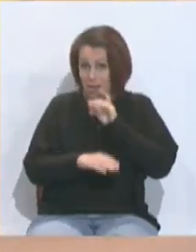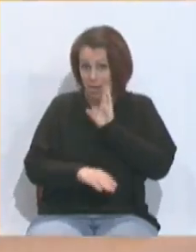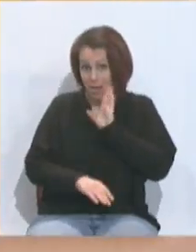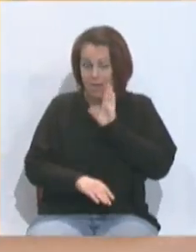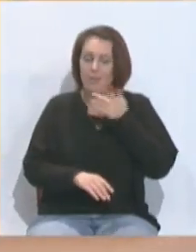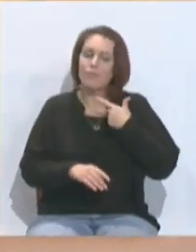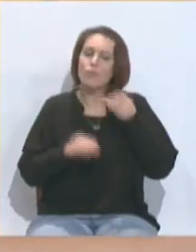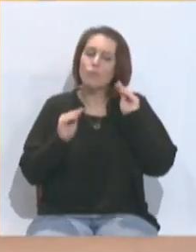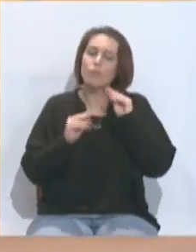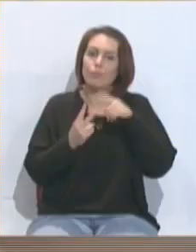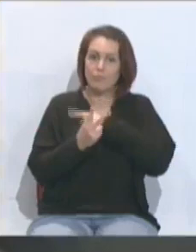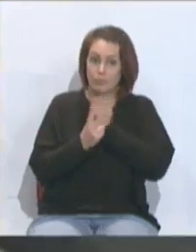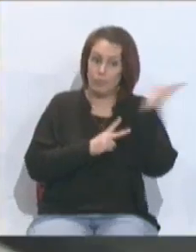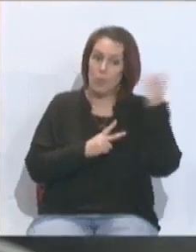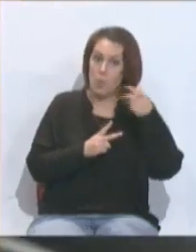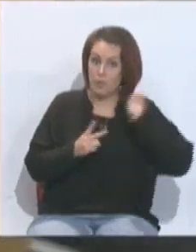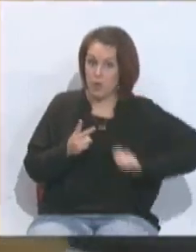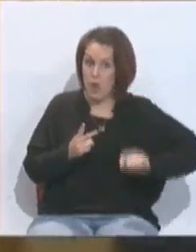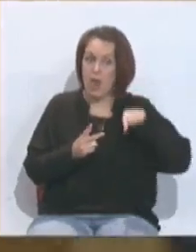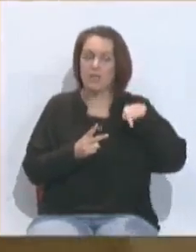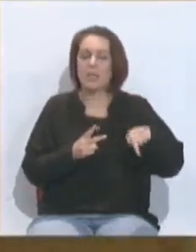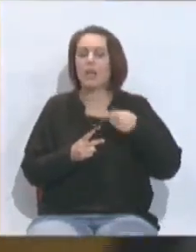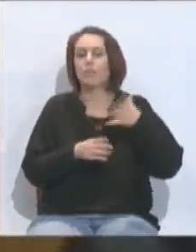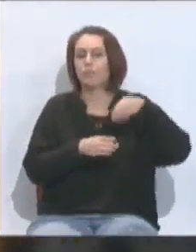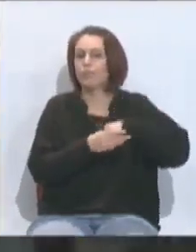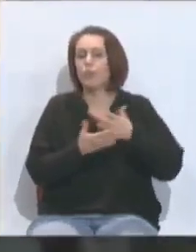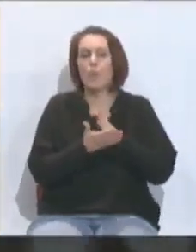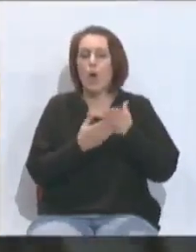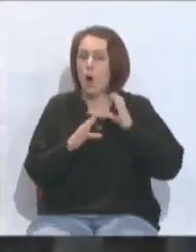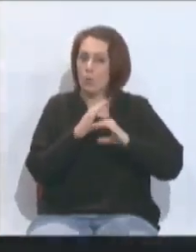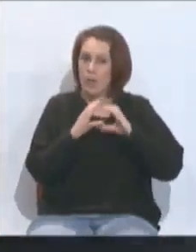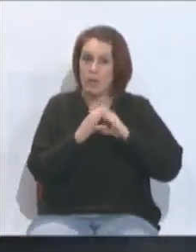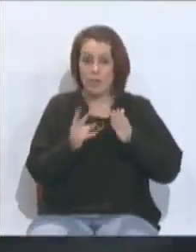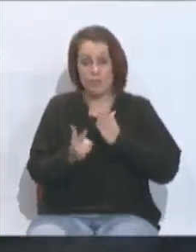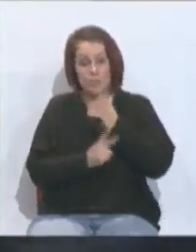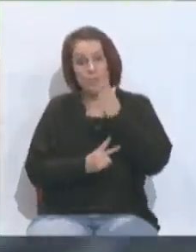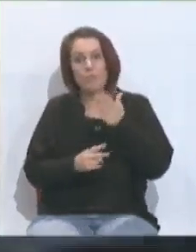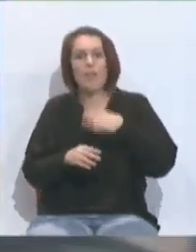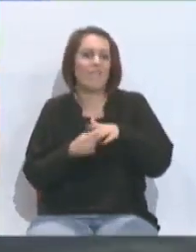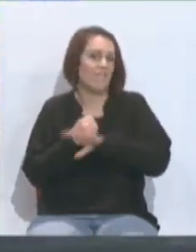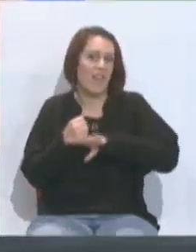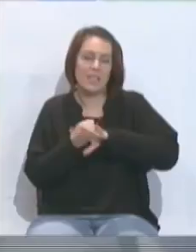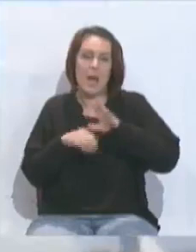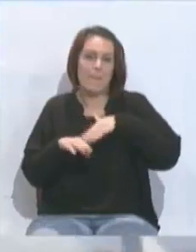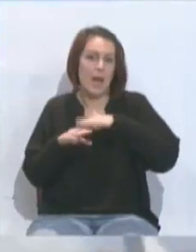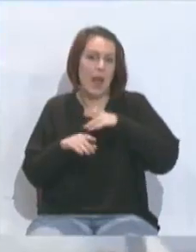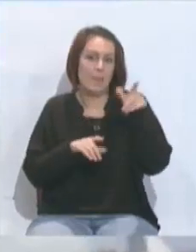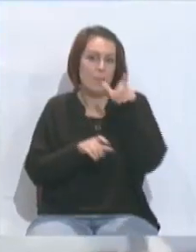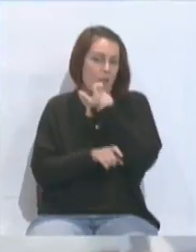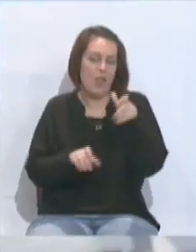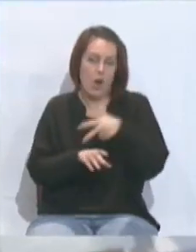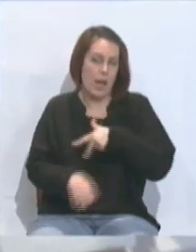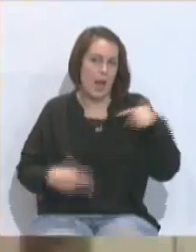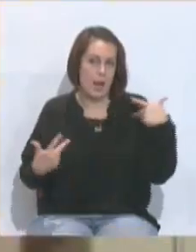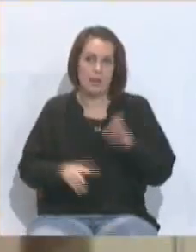dos formaciones, una dirigida a profesionales, entre los que se incluyen los medios de comunicación, y otra formación básica dirigida a la población